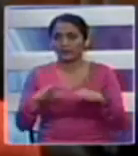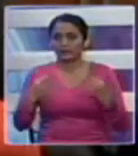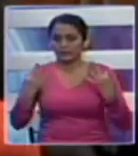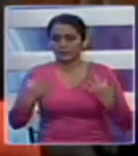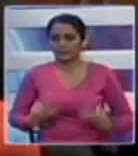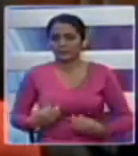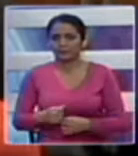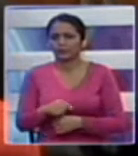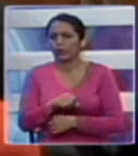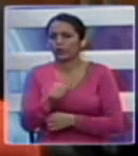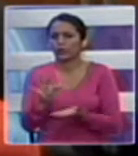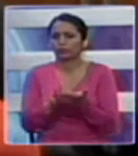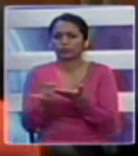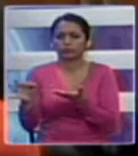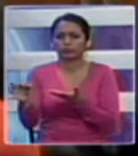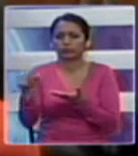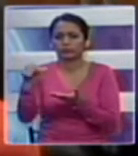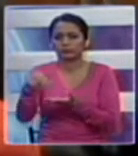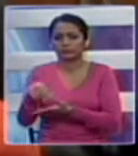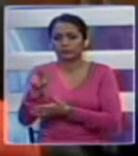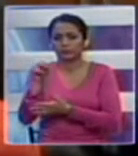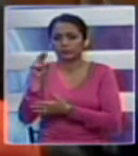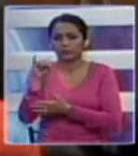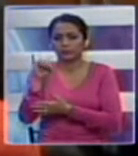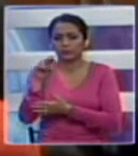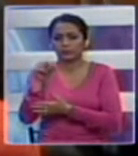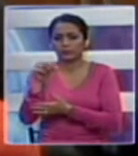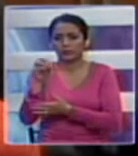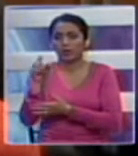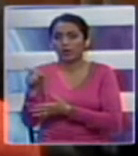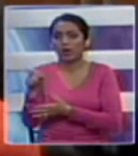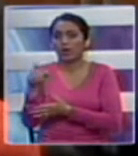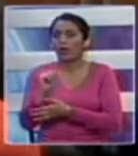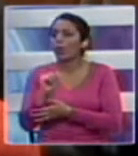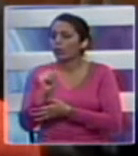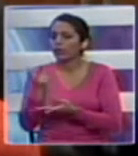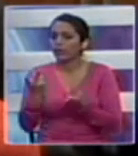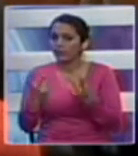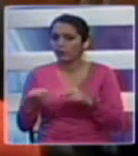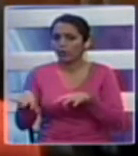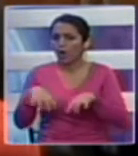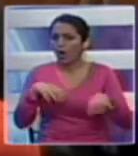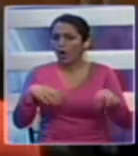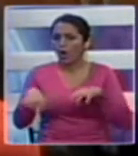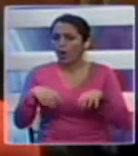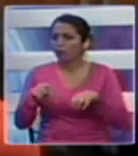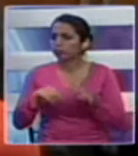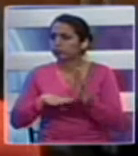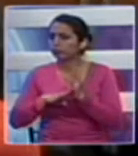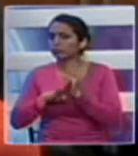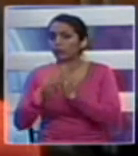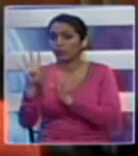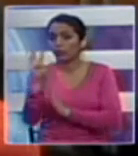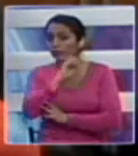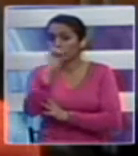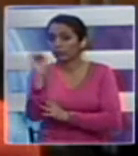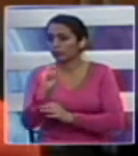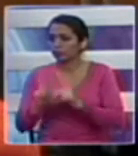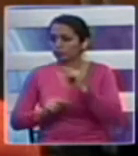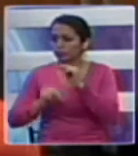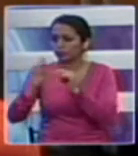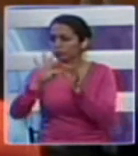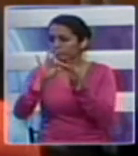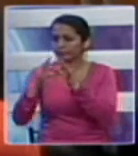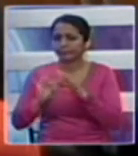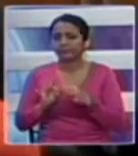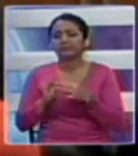Quingeo, hay una obra que le denominan la réplica Benigno Malo, que esa tiene un avance del 40% aproximadamente ya estos días.